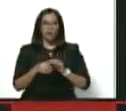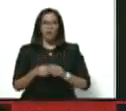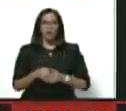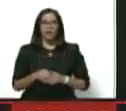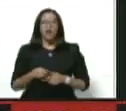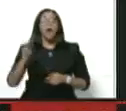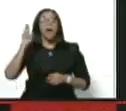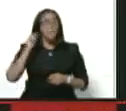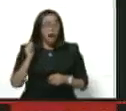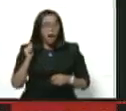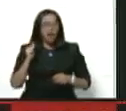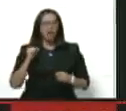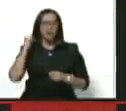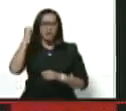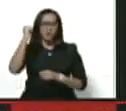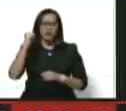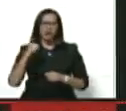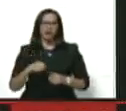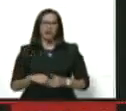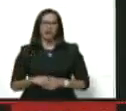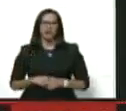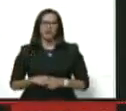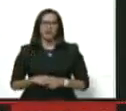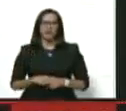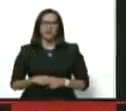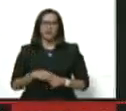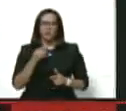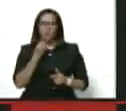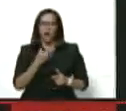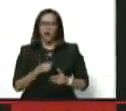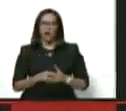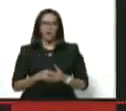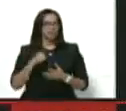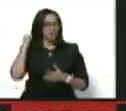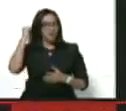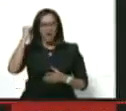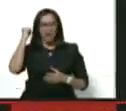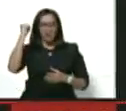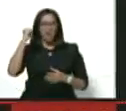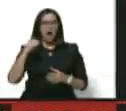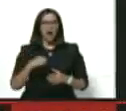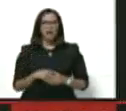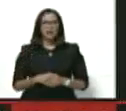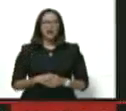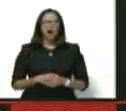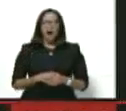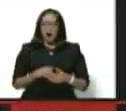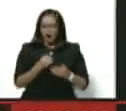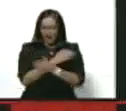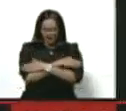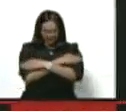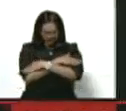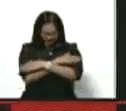para triunfar. Bueno, triunfar. Felicidades,